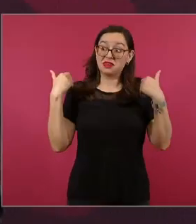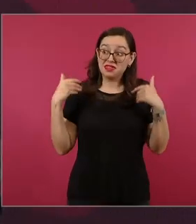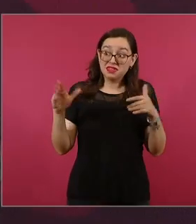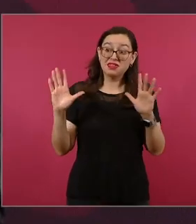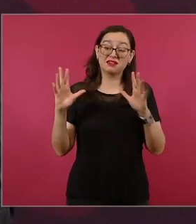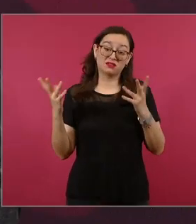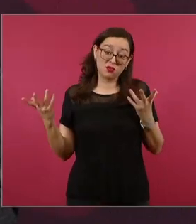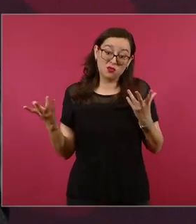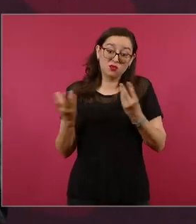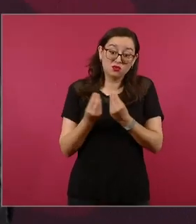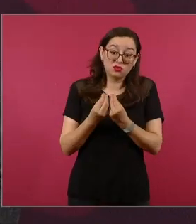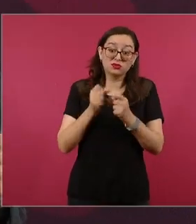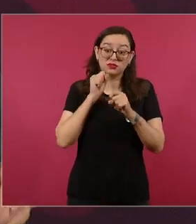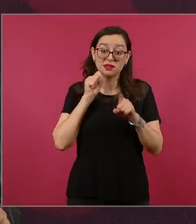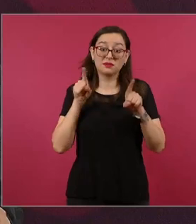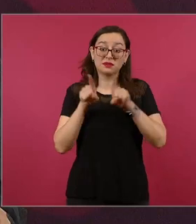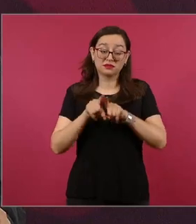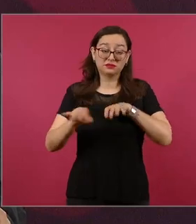quisimos